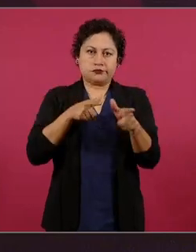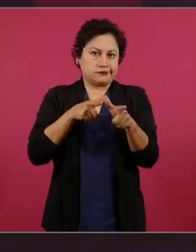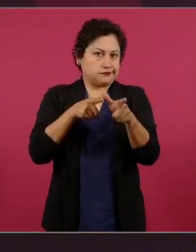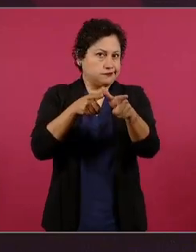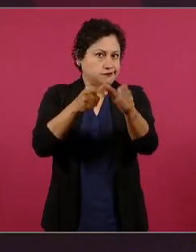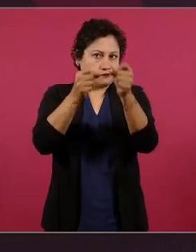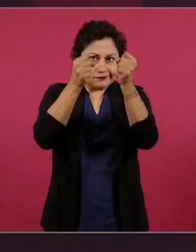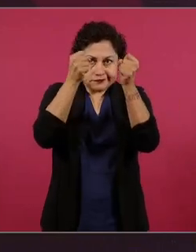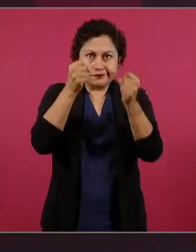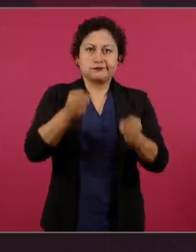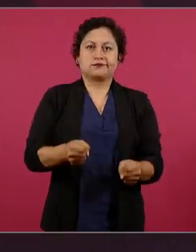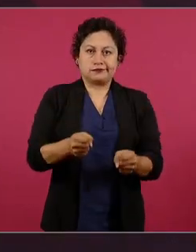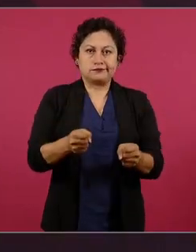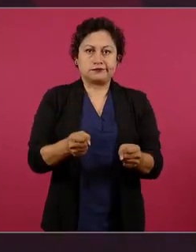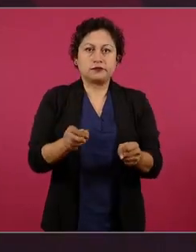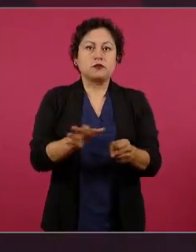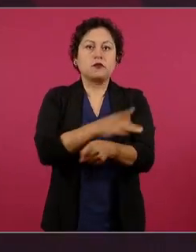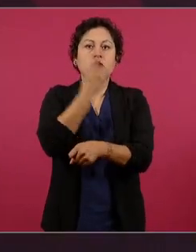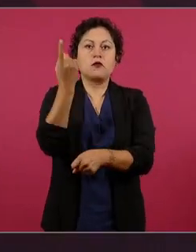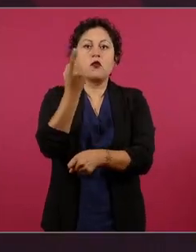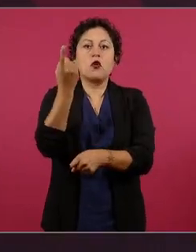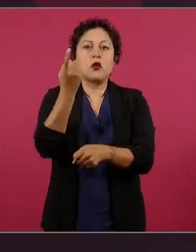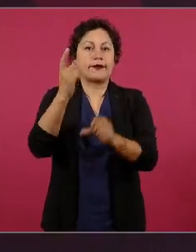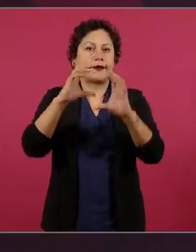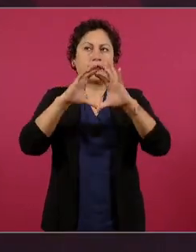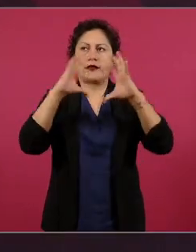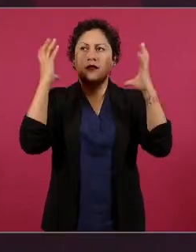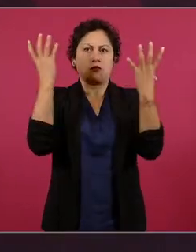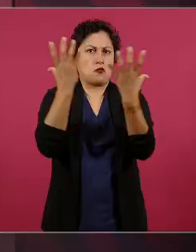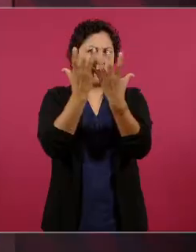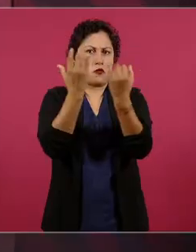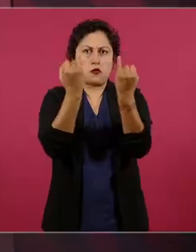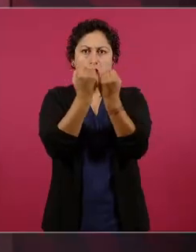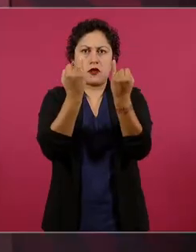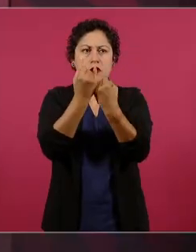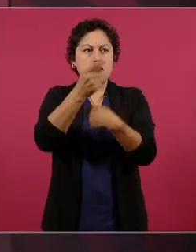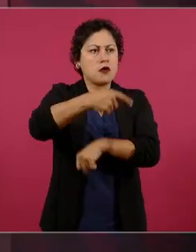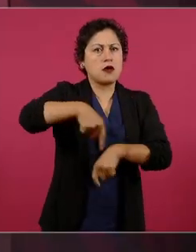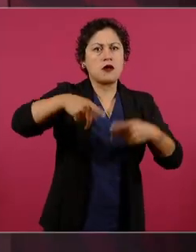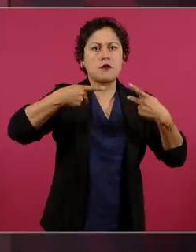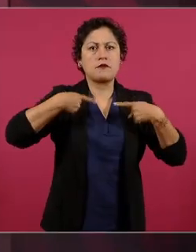la búsqueda de la libertad en todo el mundo,